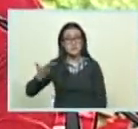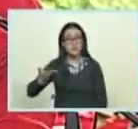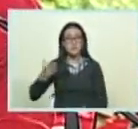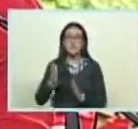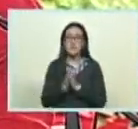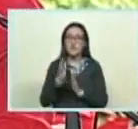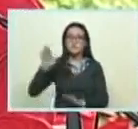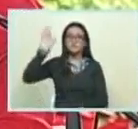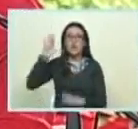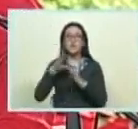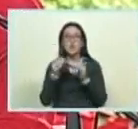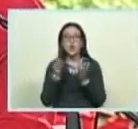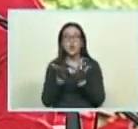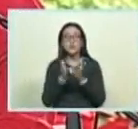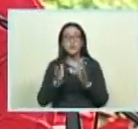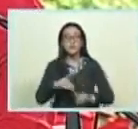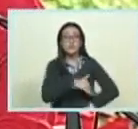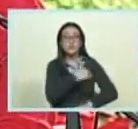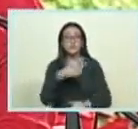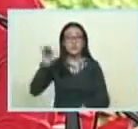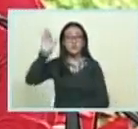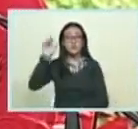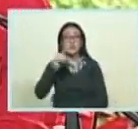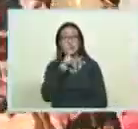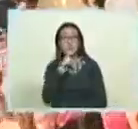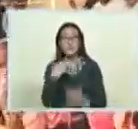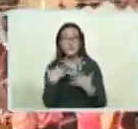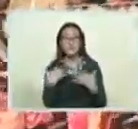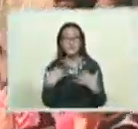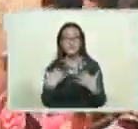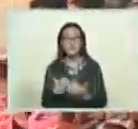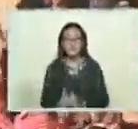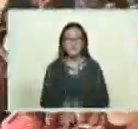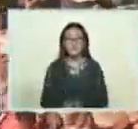levanten la mano los estudiantes universitarios.